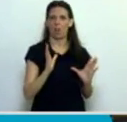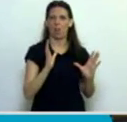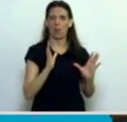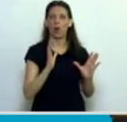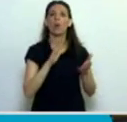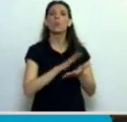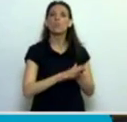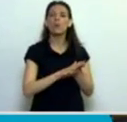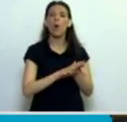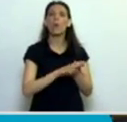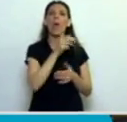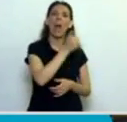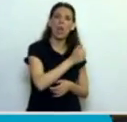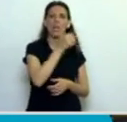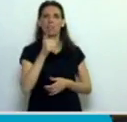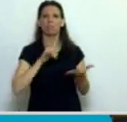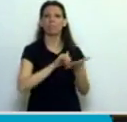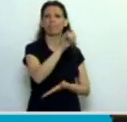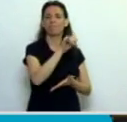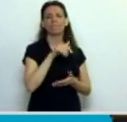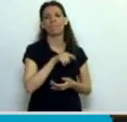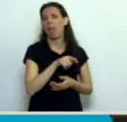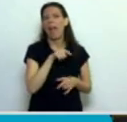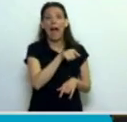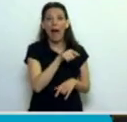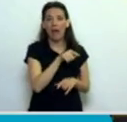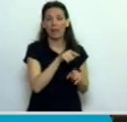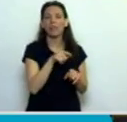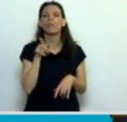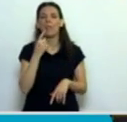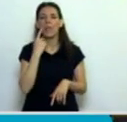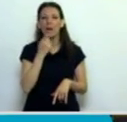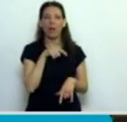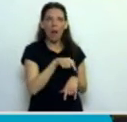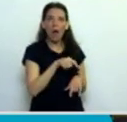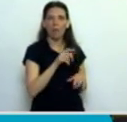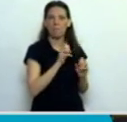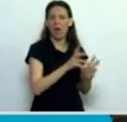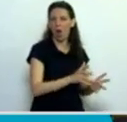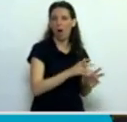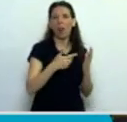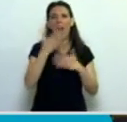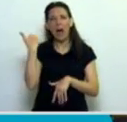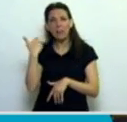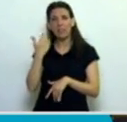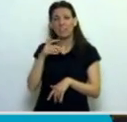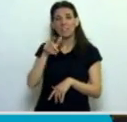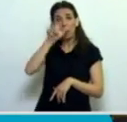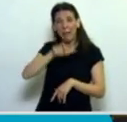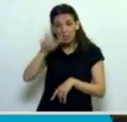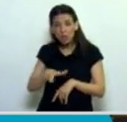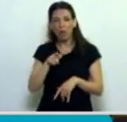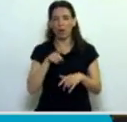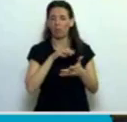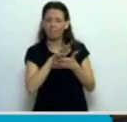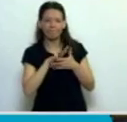de Aerolíneas Argentinas. Allí están los vaciadores de Aerolíneas Argentinas, procesados y